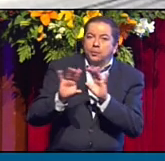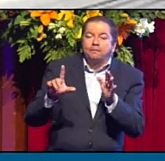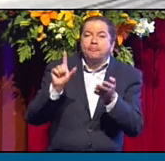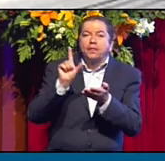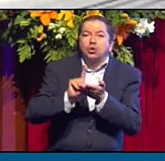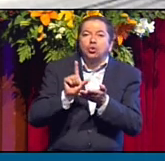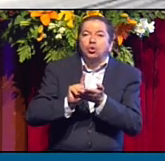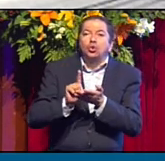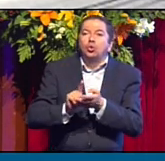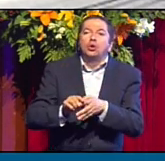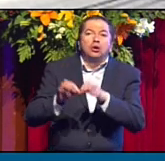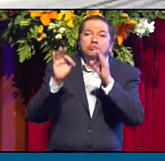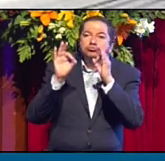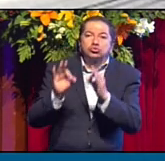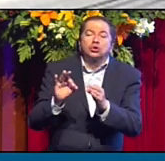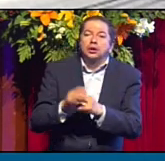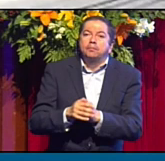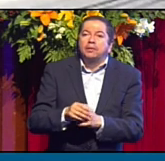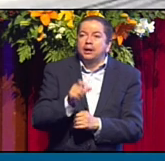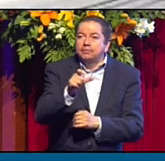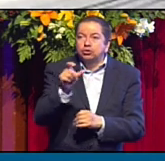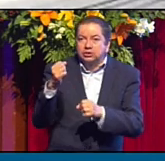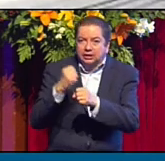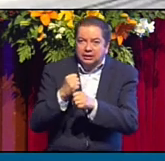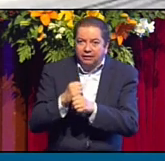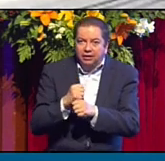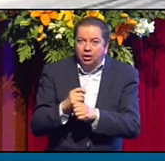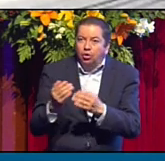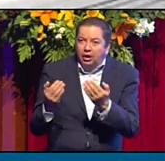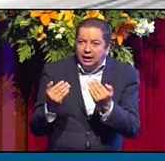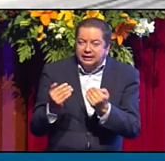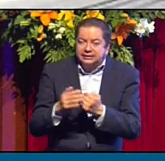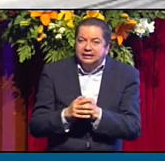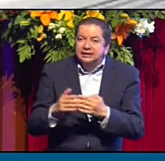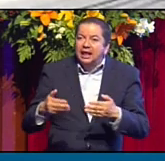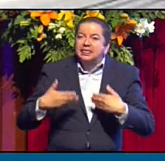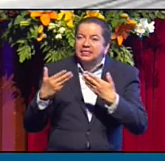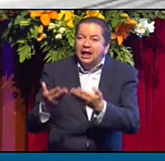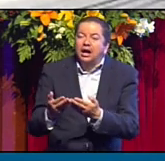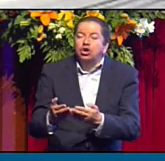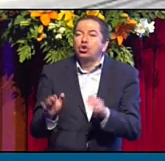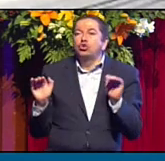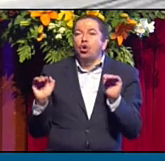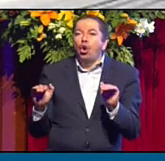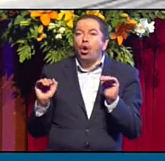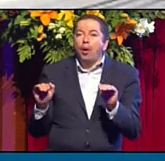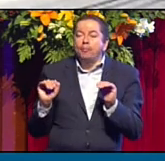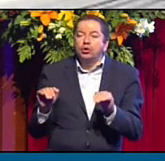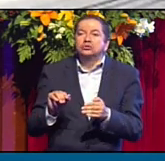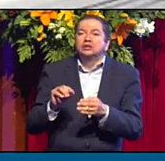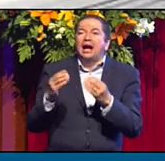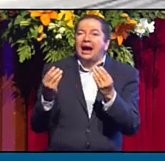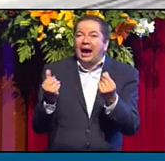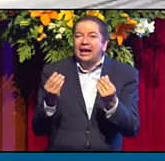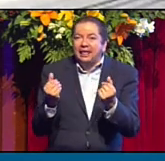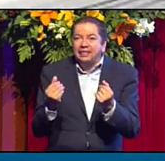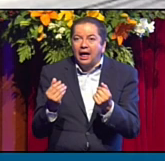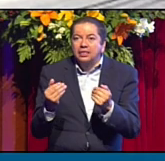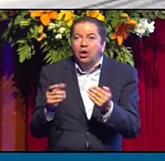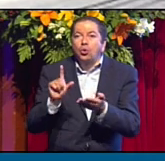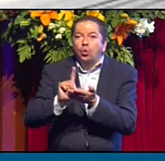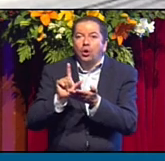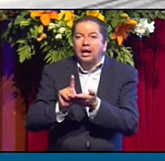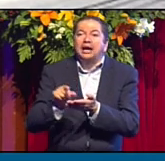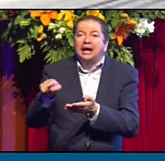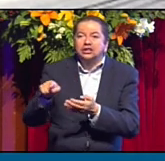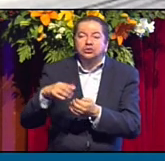un lugar adecuado para quienes trabajan ahí. Creo que es necesario también entregar confort, lugares de calidad para nuestra gente, y no son parte de nuestra